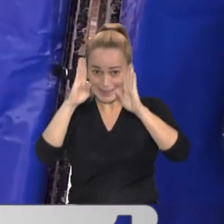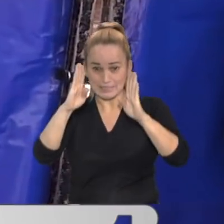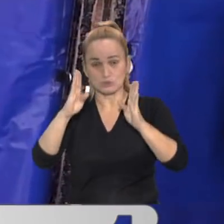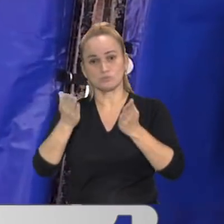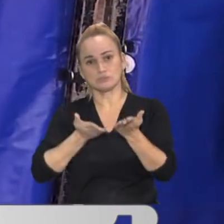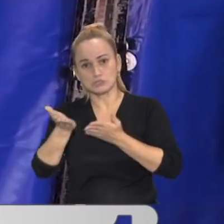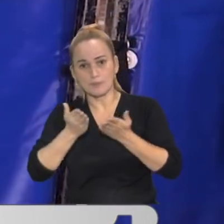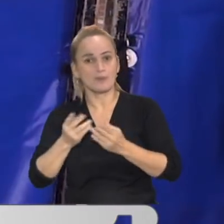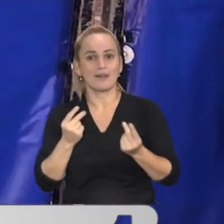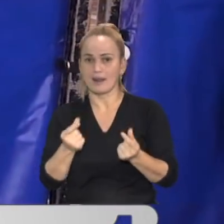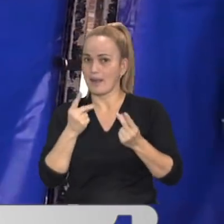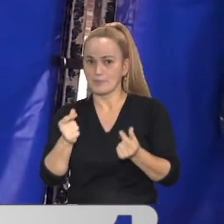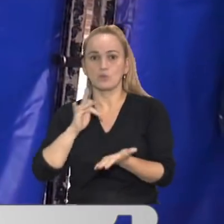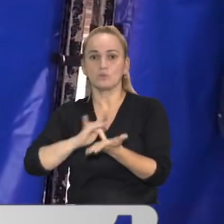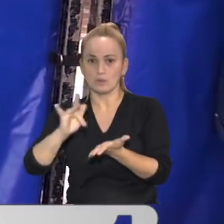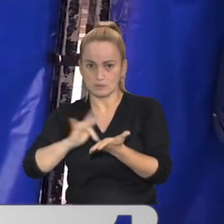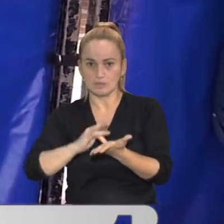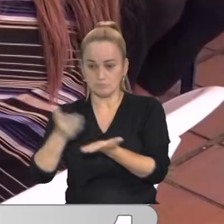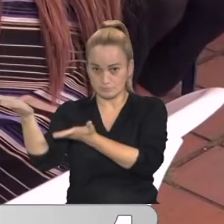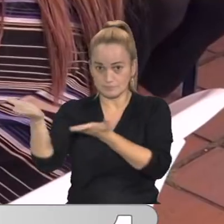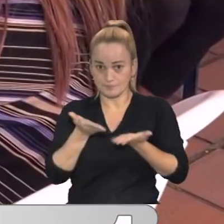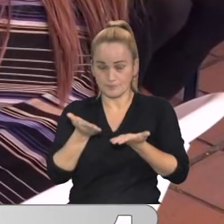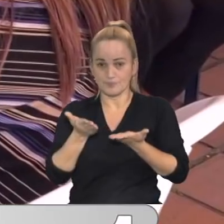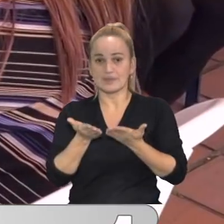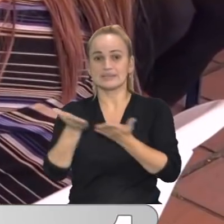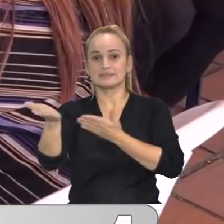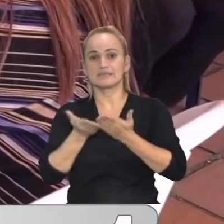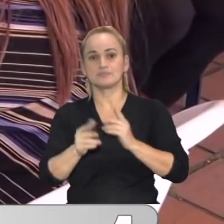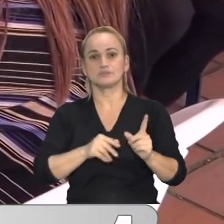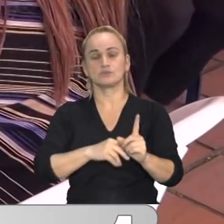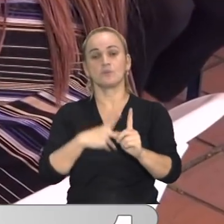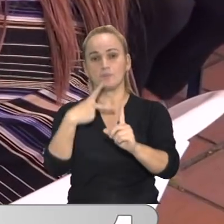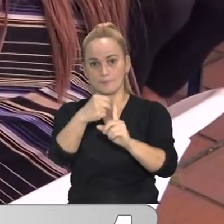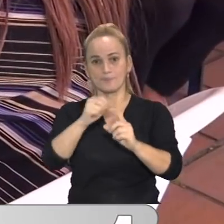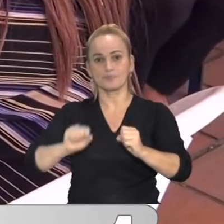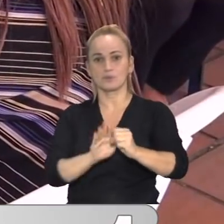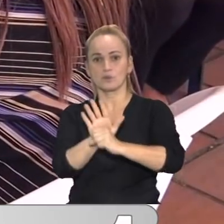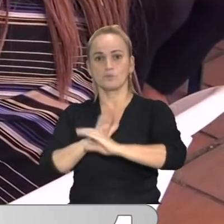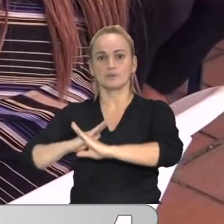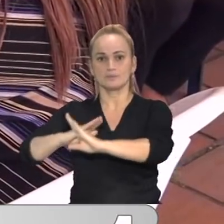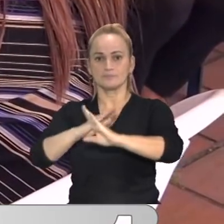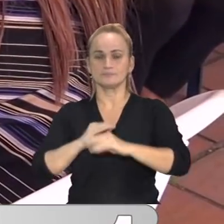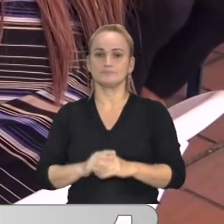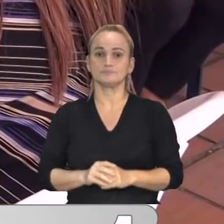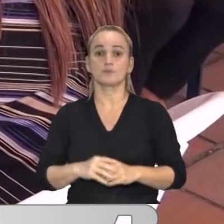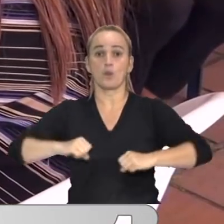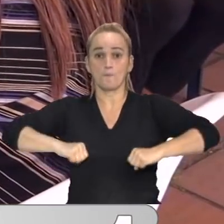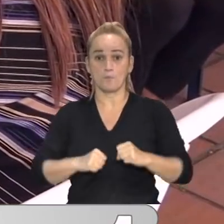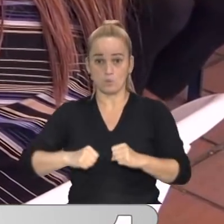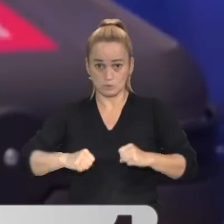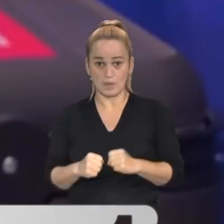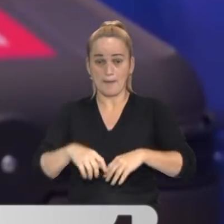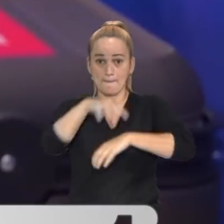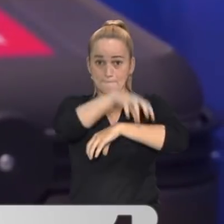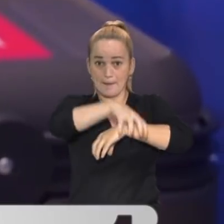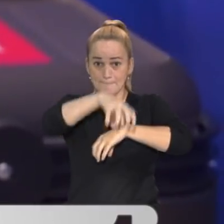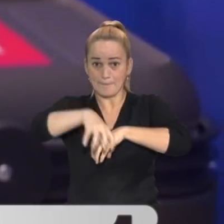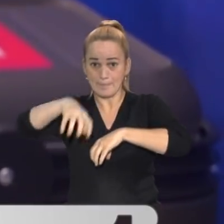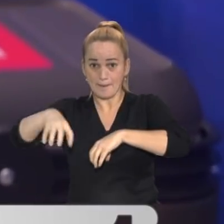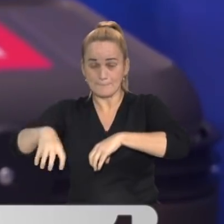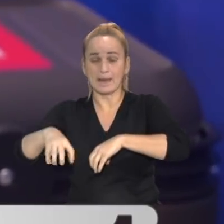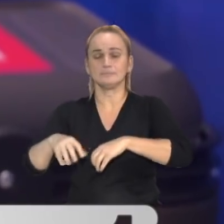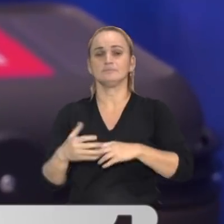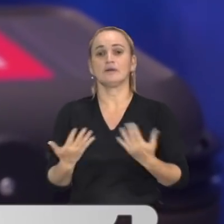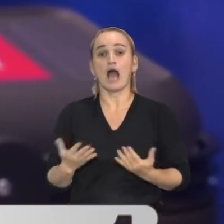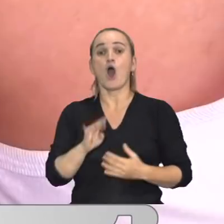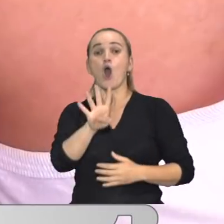Pero de manera inmediata podrán acceder al servicio de vacunación contra el COVID-19. Bogotá cuenta con más de 400.000